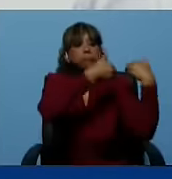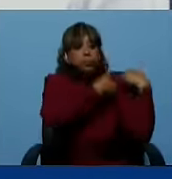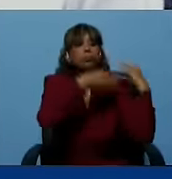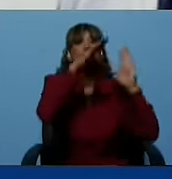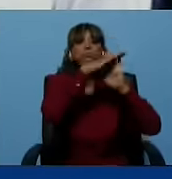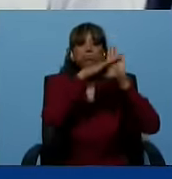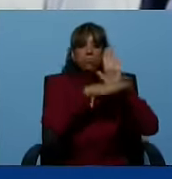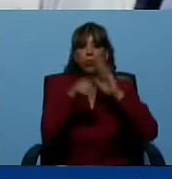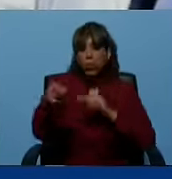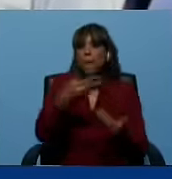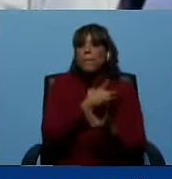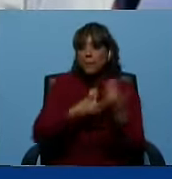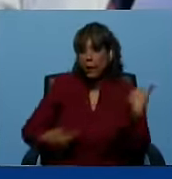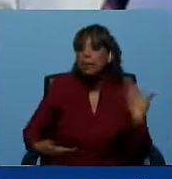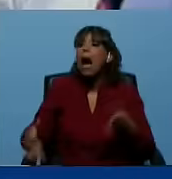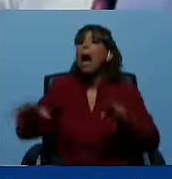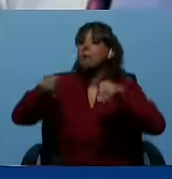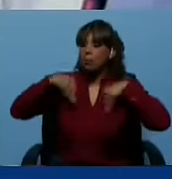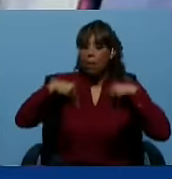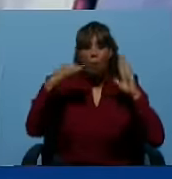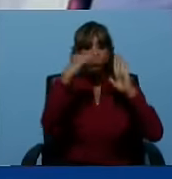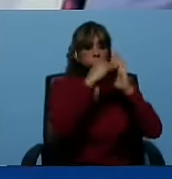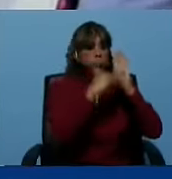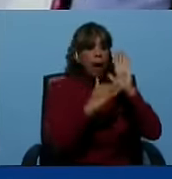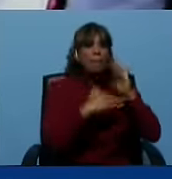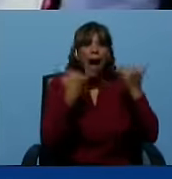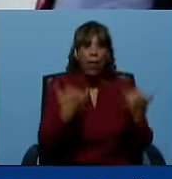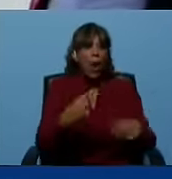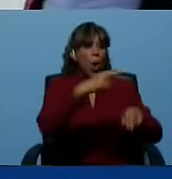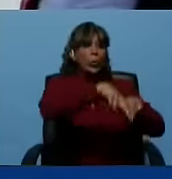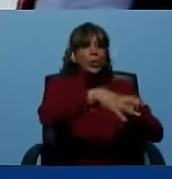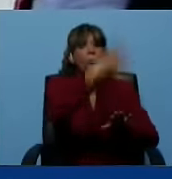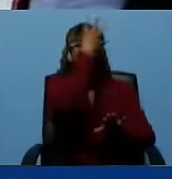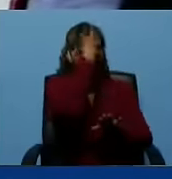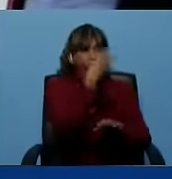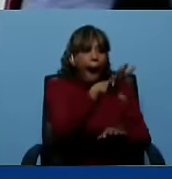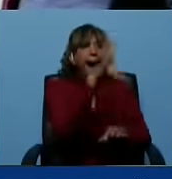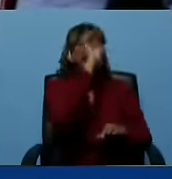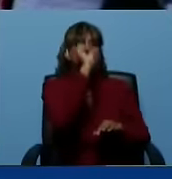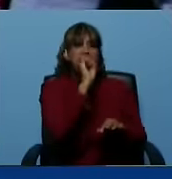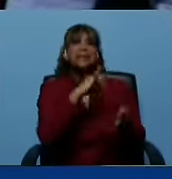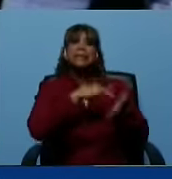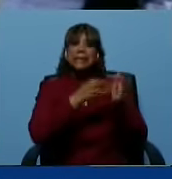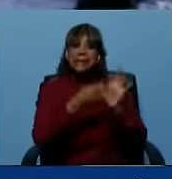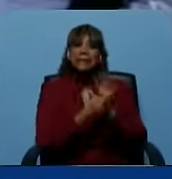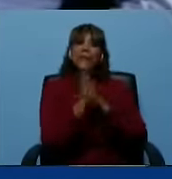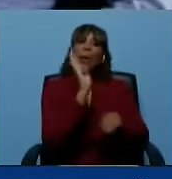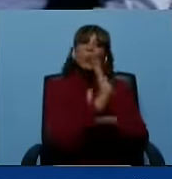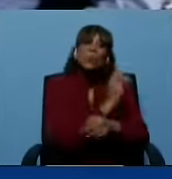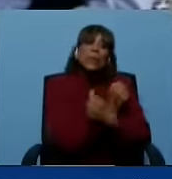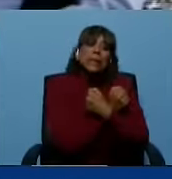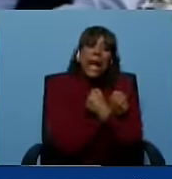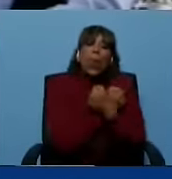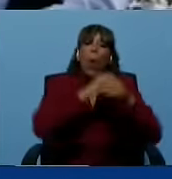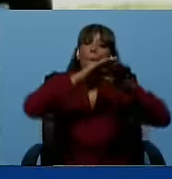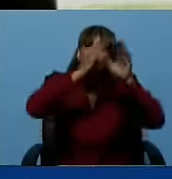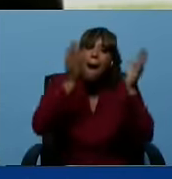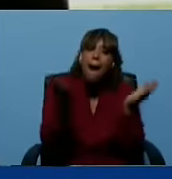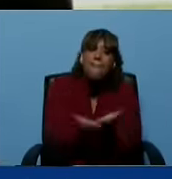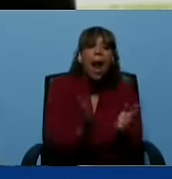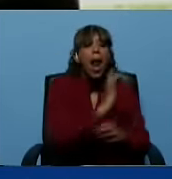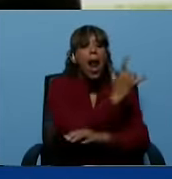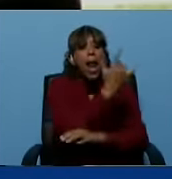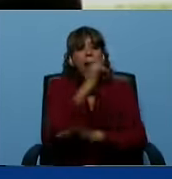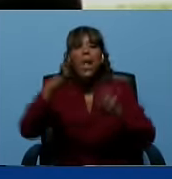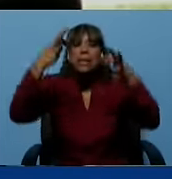por usted para que nuestros jóvenes, nuestras niñas y nuestros niños tengan ese amor que debemos tener por la naturaleza y tengan ese